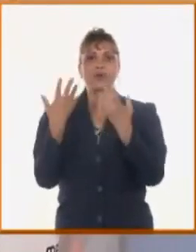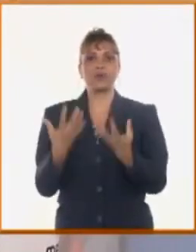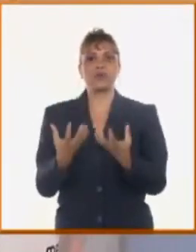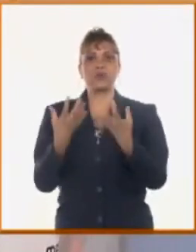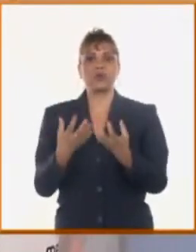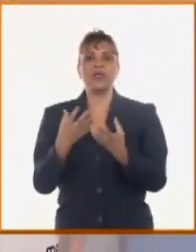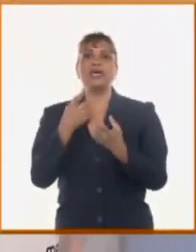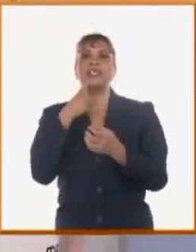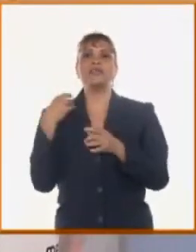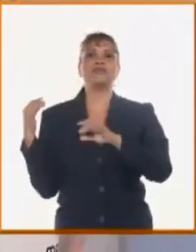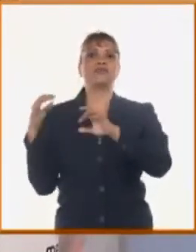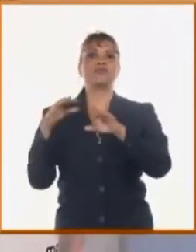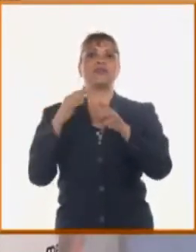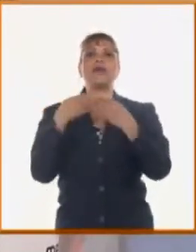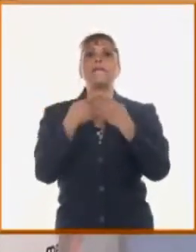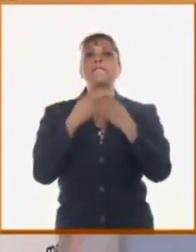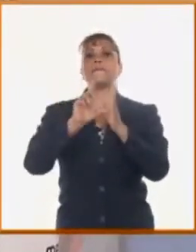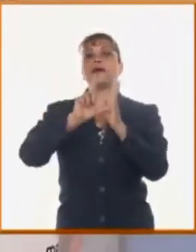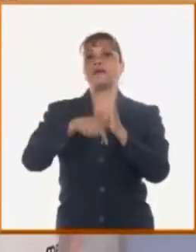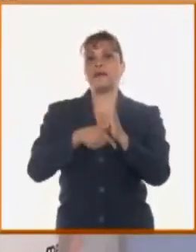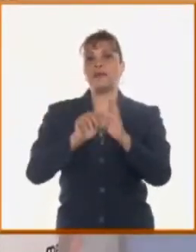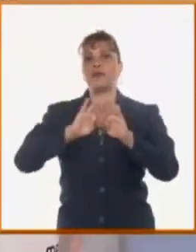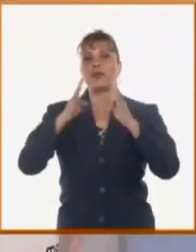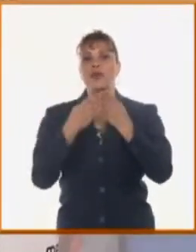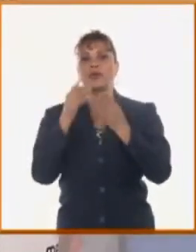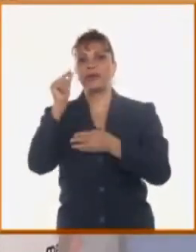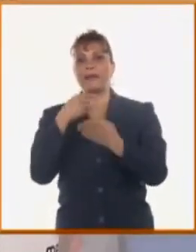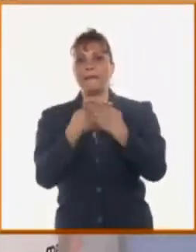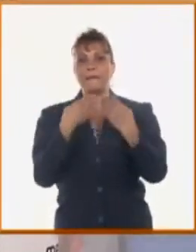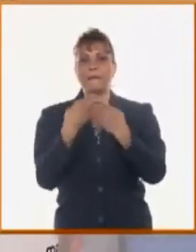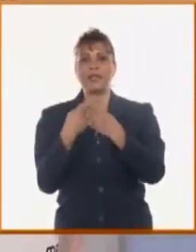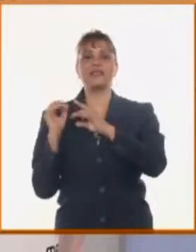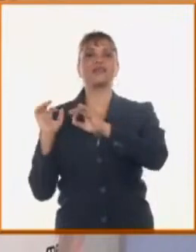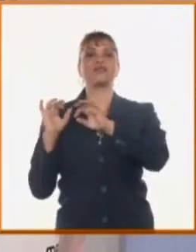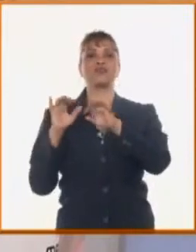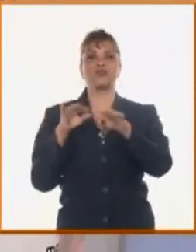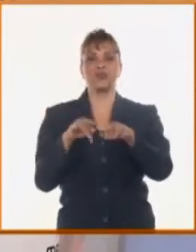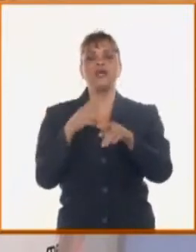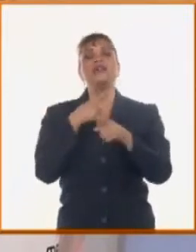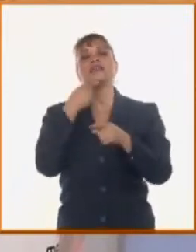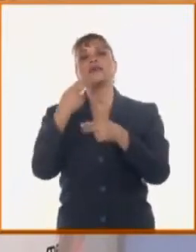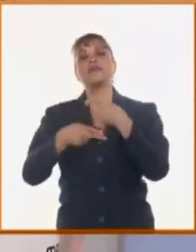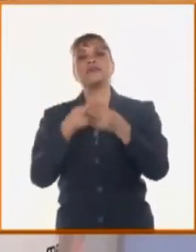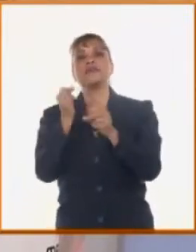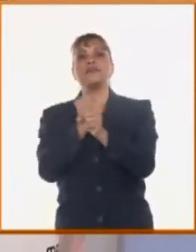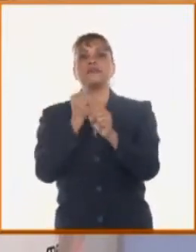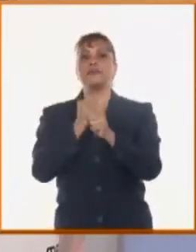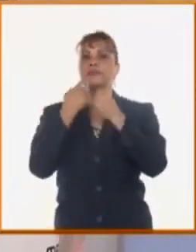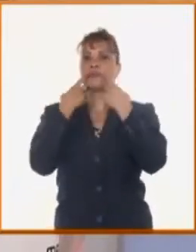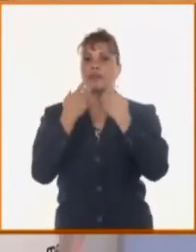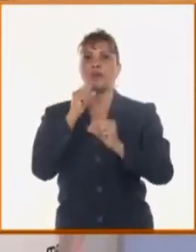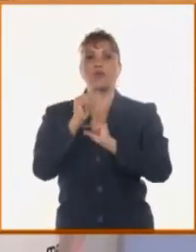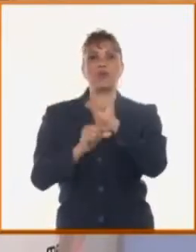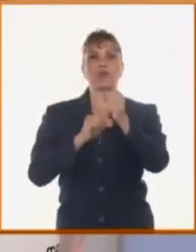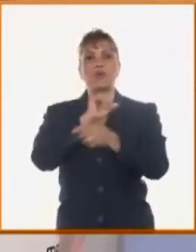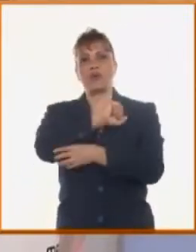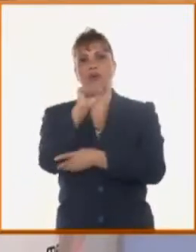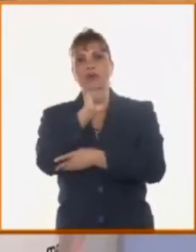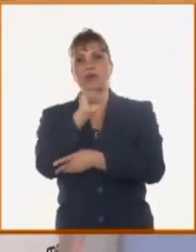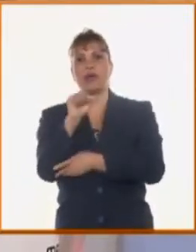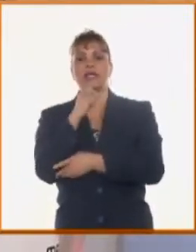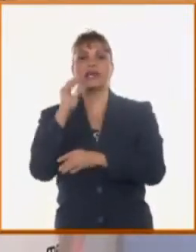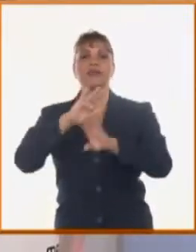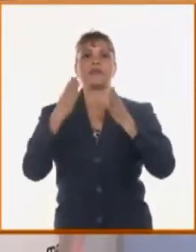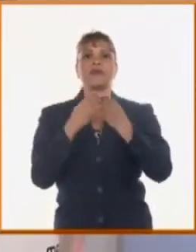las soluciones cubanas y estamos por supuesto haciendo un trabajo importante para lograr que se convoquen y que